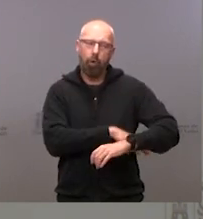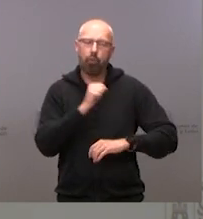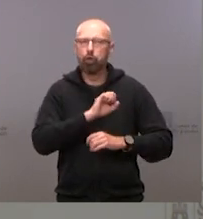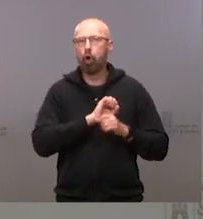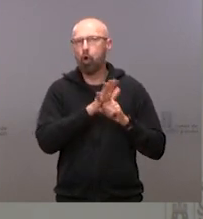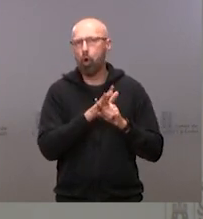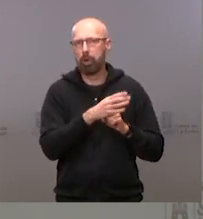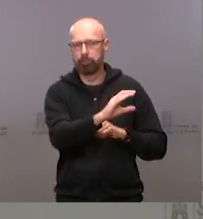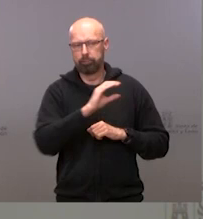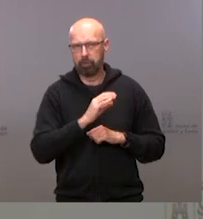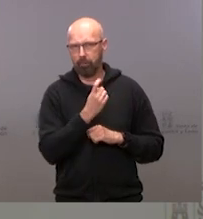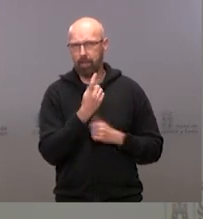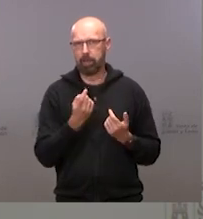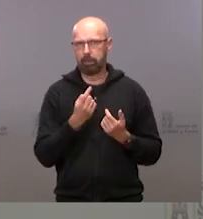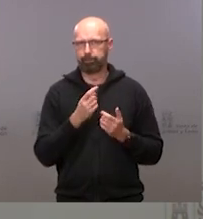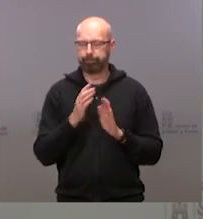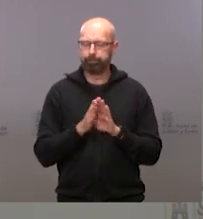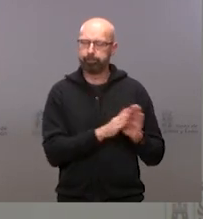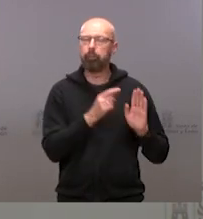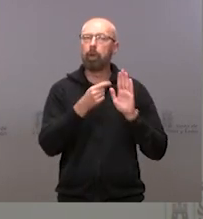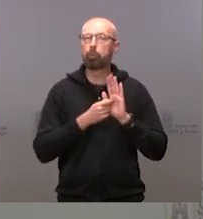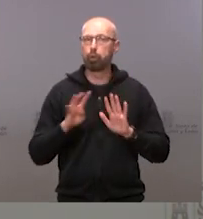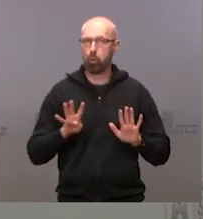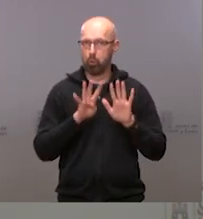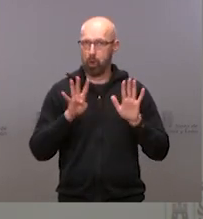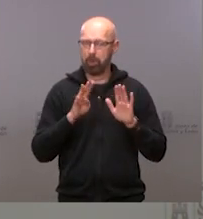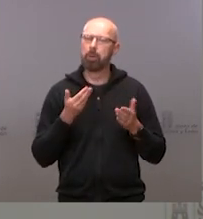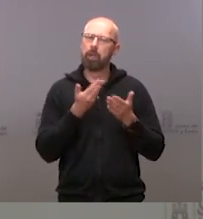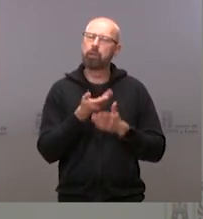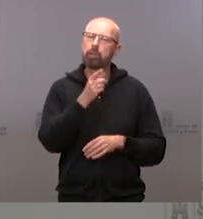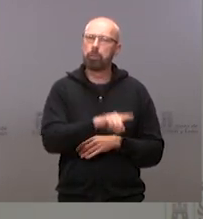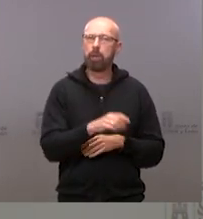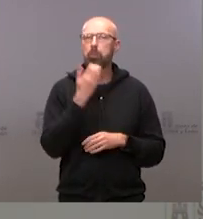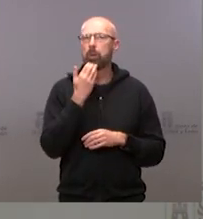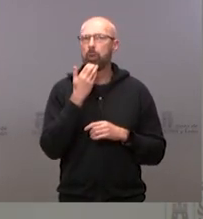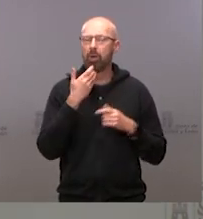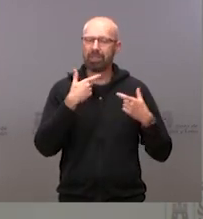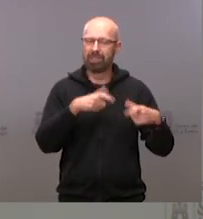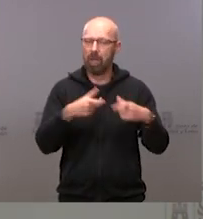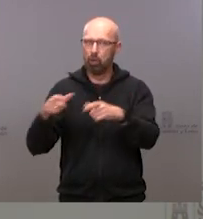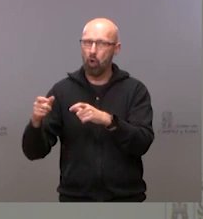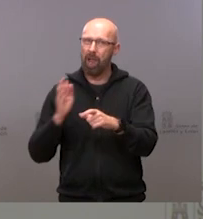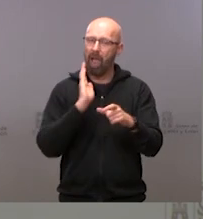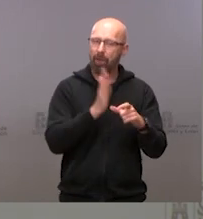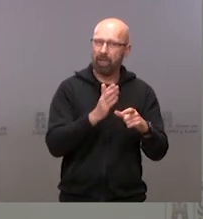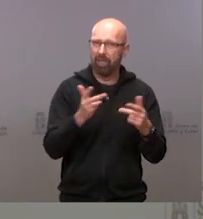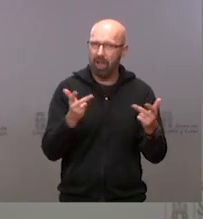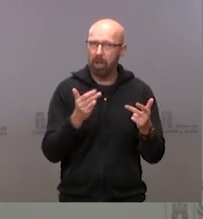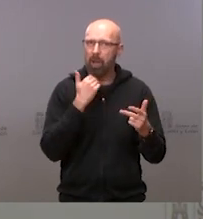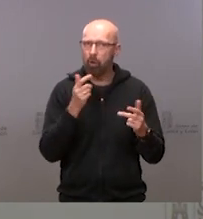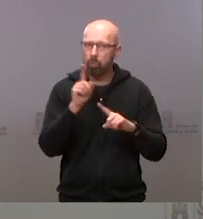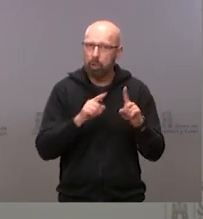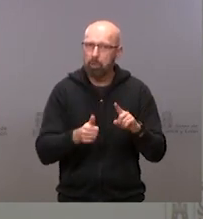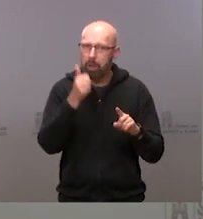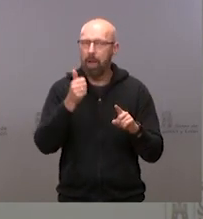9 también hemos pedido que para los sectores más afectados por la pandemia pedir que las ayudas del